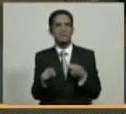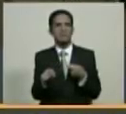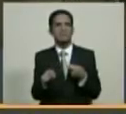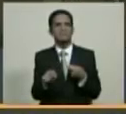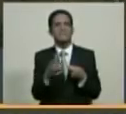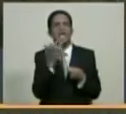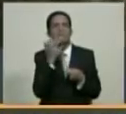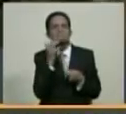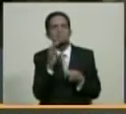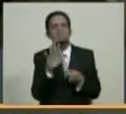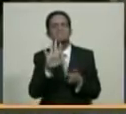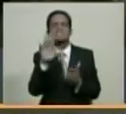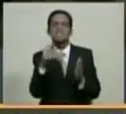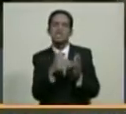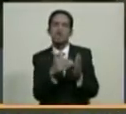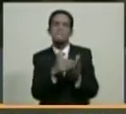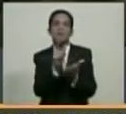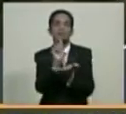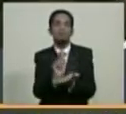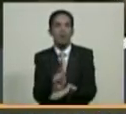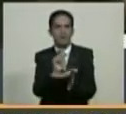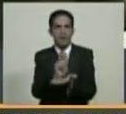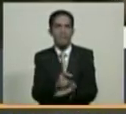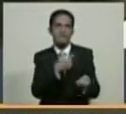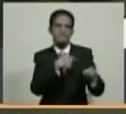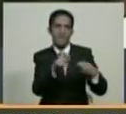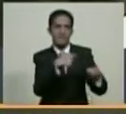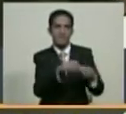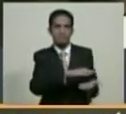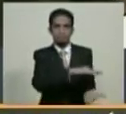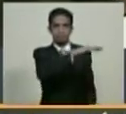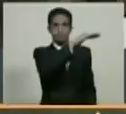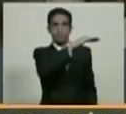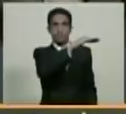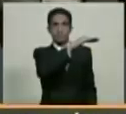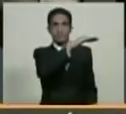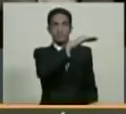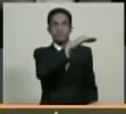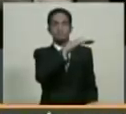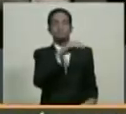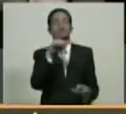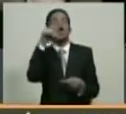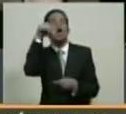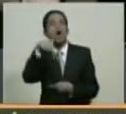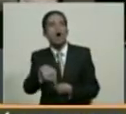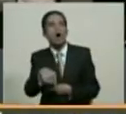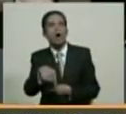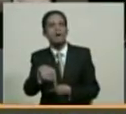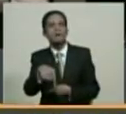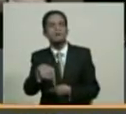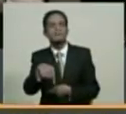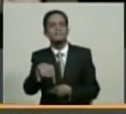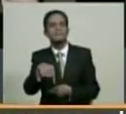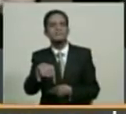ejemplo, 5.000 toneladas semanales de un producto determinado. Hoy ese producto